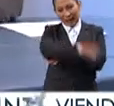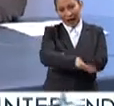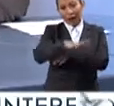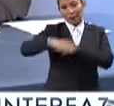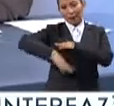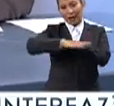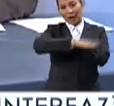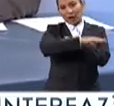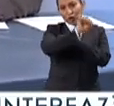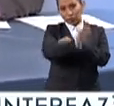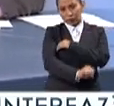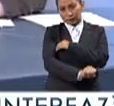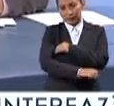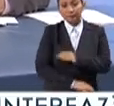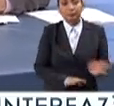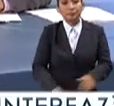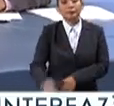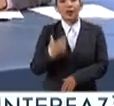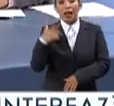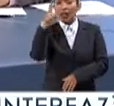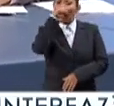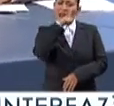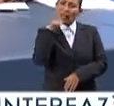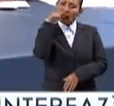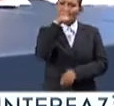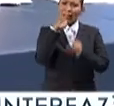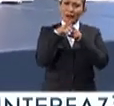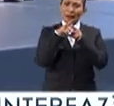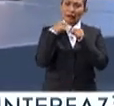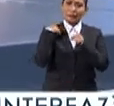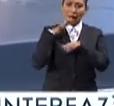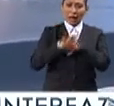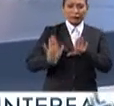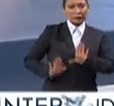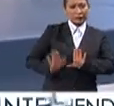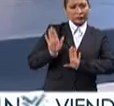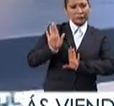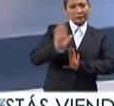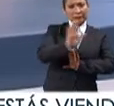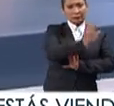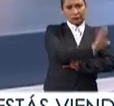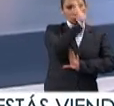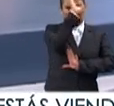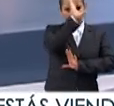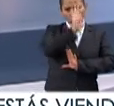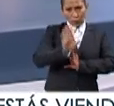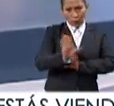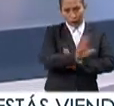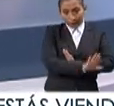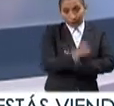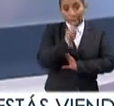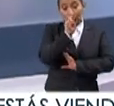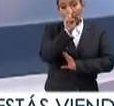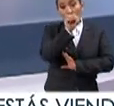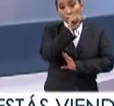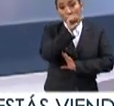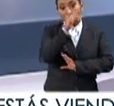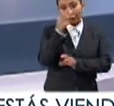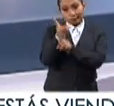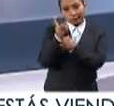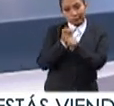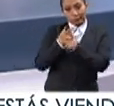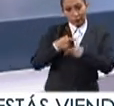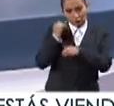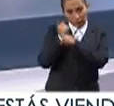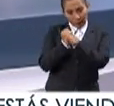periférico sur la lengua es uno de los rasgos más característicos de las culturas precisamente la unam convoco a